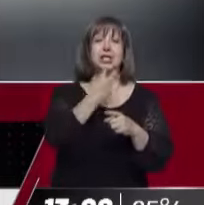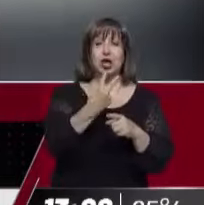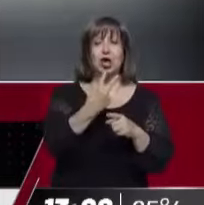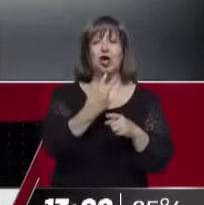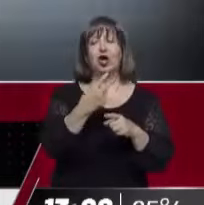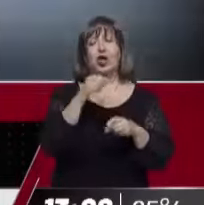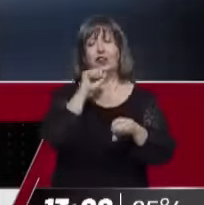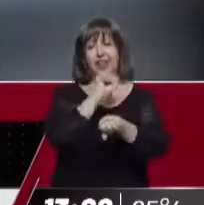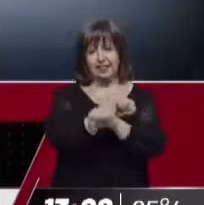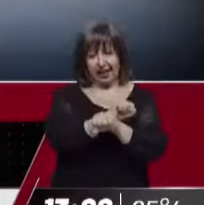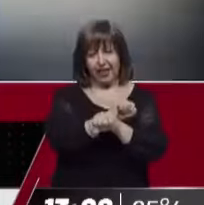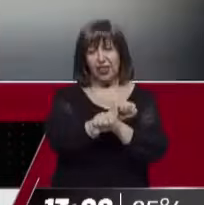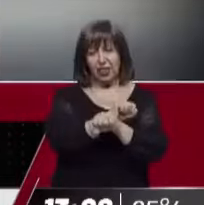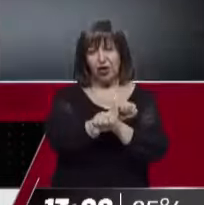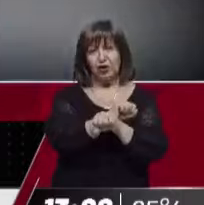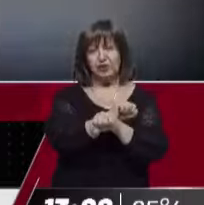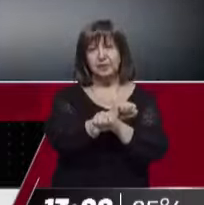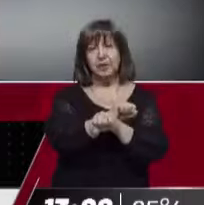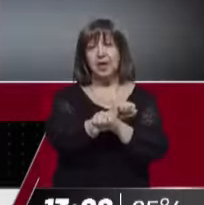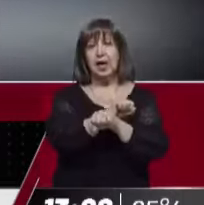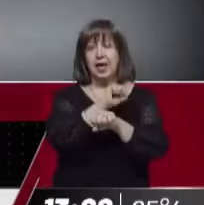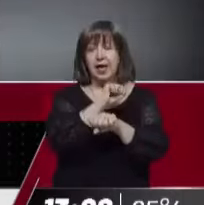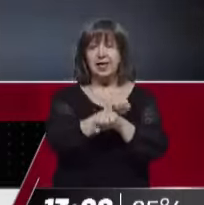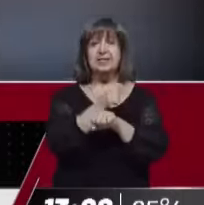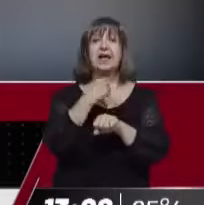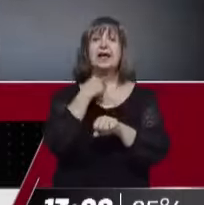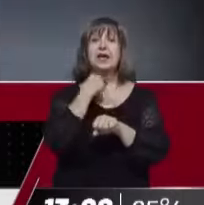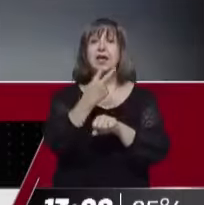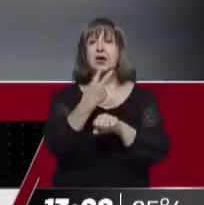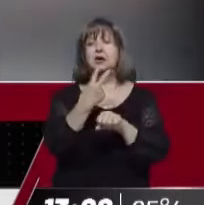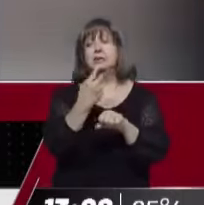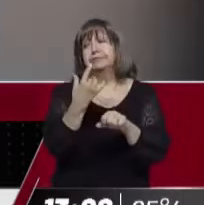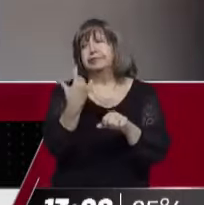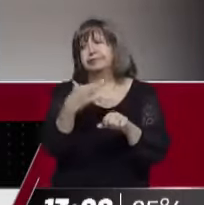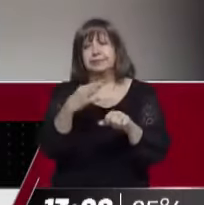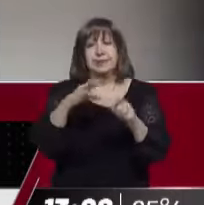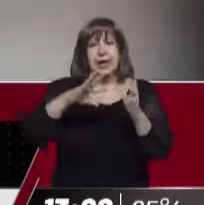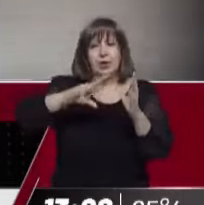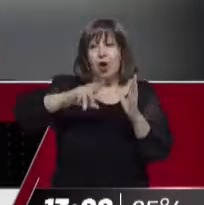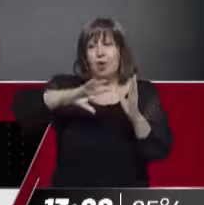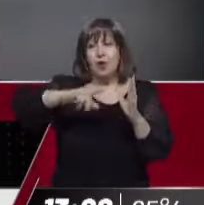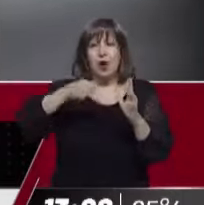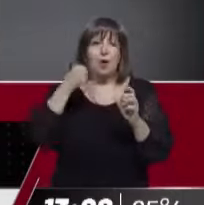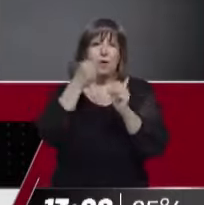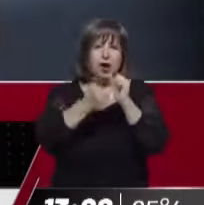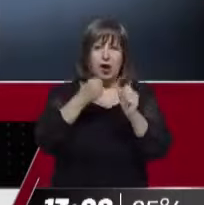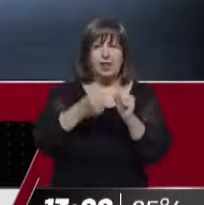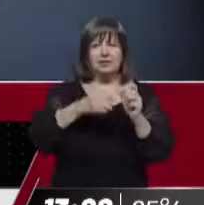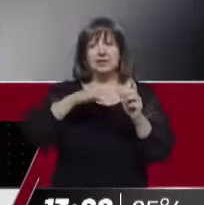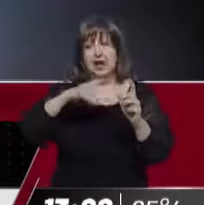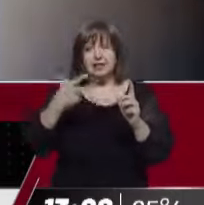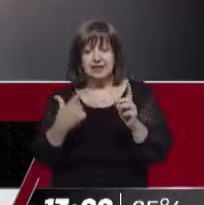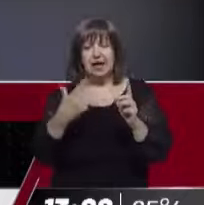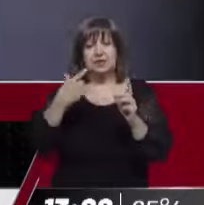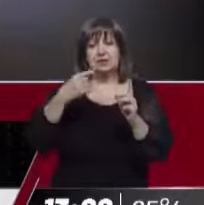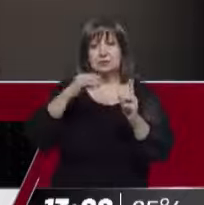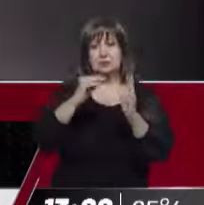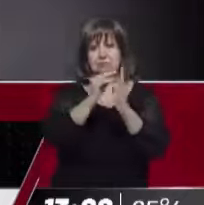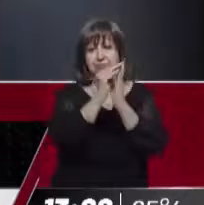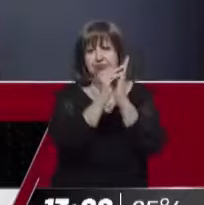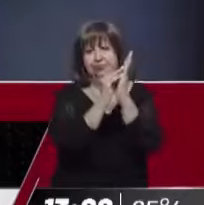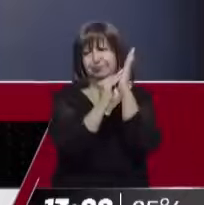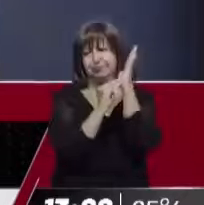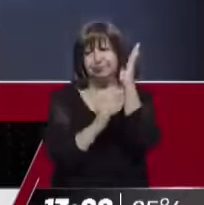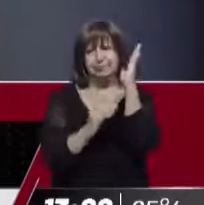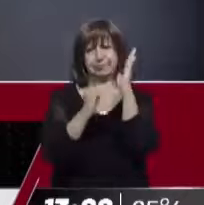que se da la fuga con los antecedentes, un prontuario importante sí. Con respecto a varios actos de violencia. Este joven detenido de 25 años que tiene